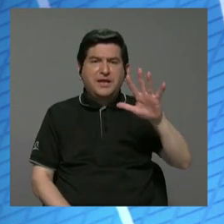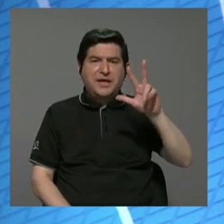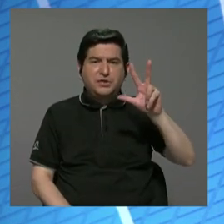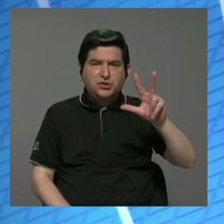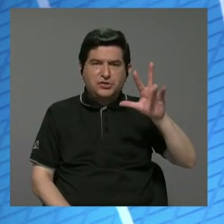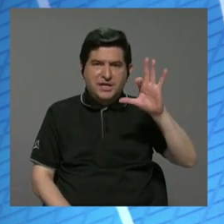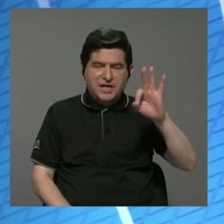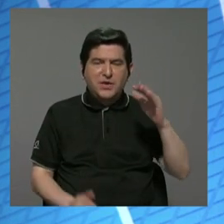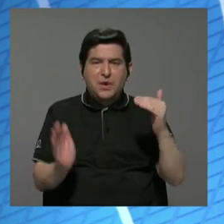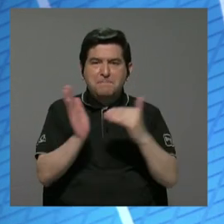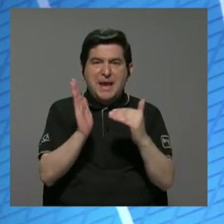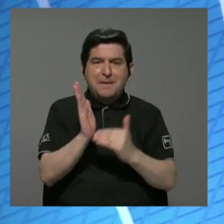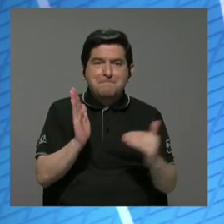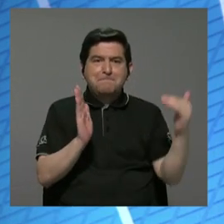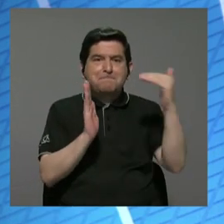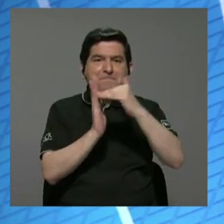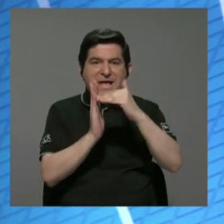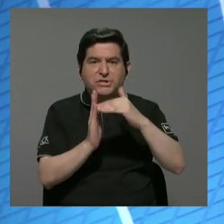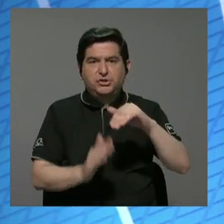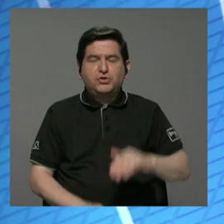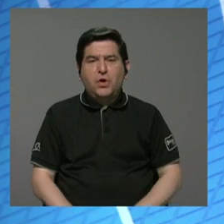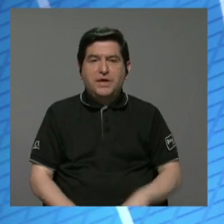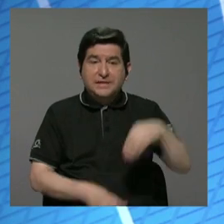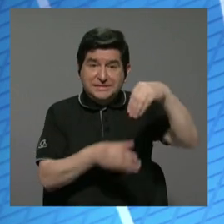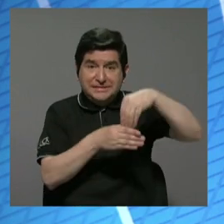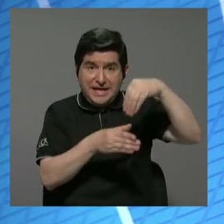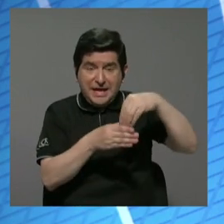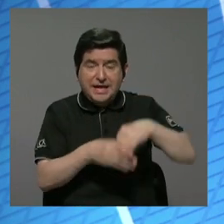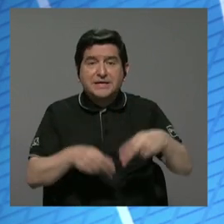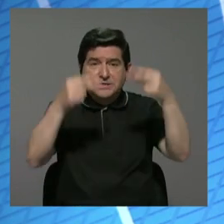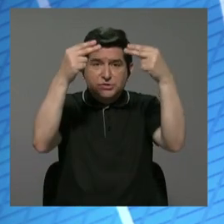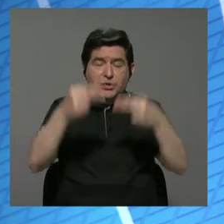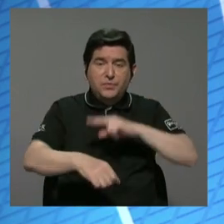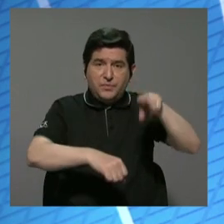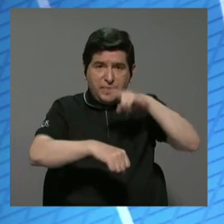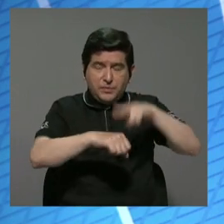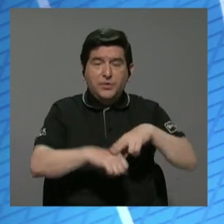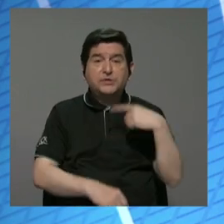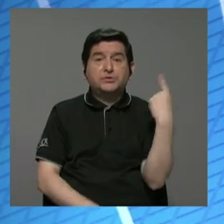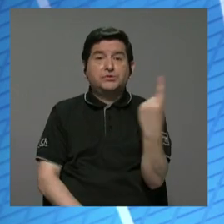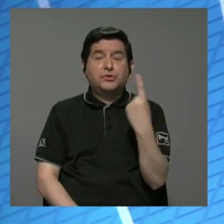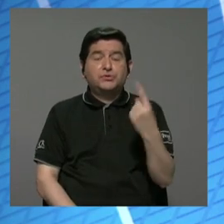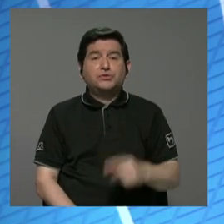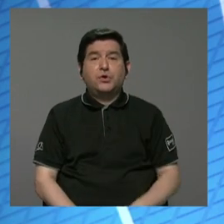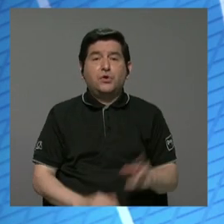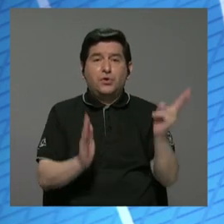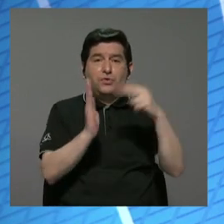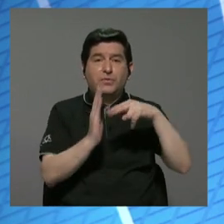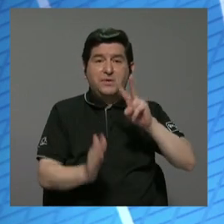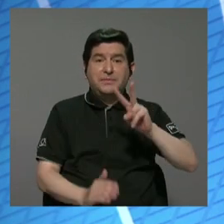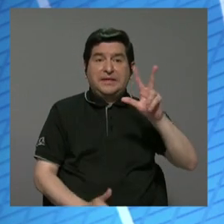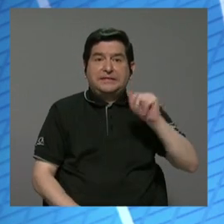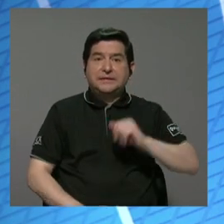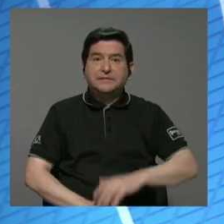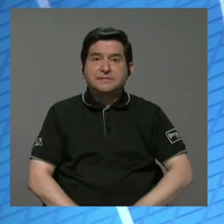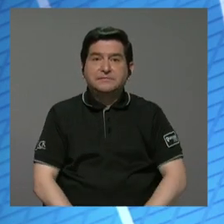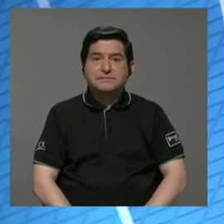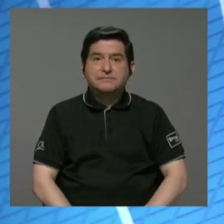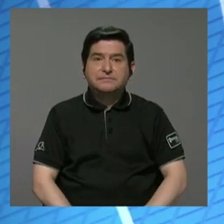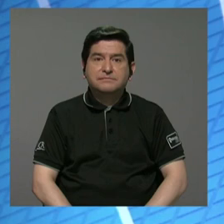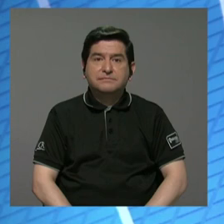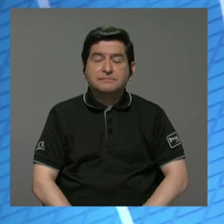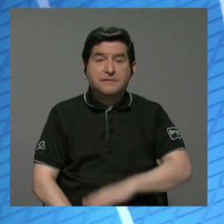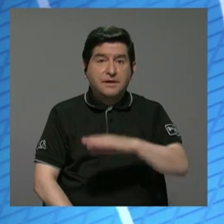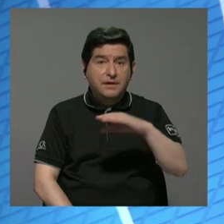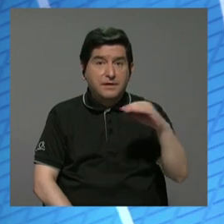mil millones en ingresos dentro del presupuesto ordinario solo del 2023, ¿verdad? Y por el otro